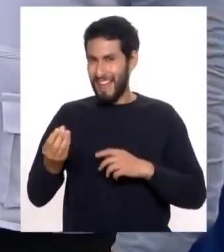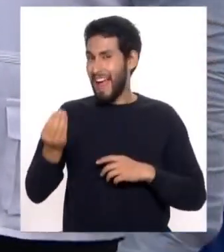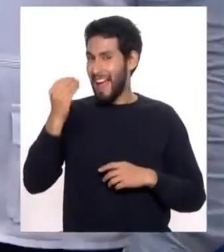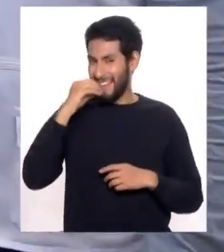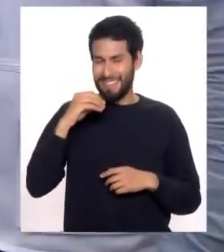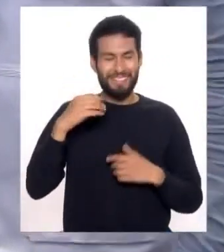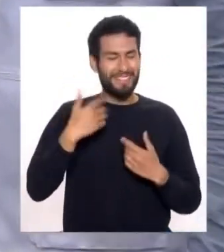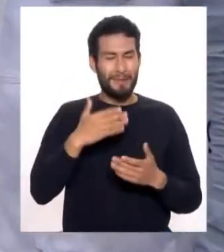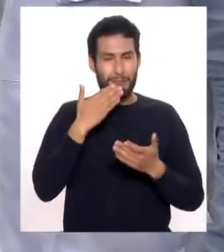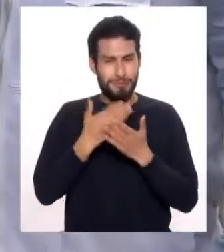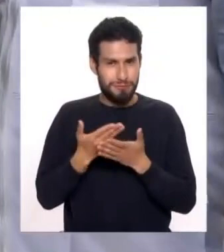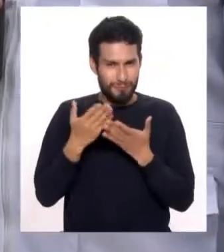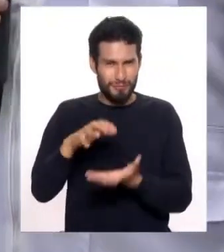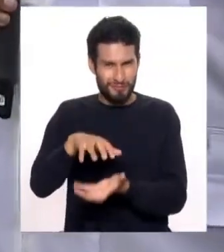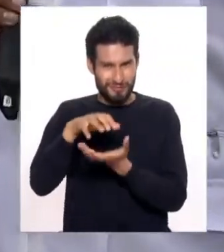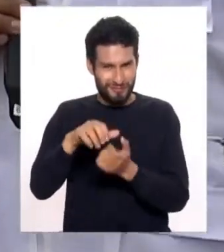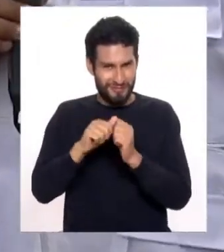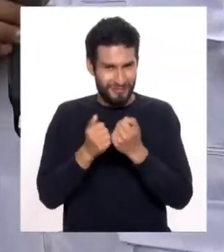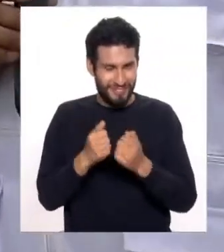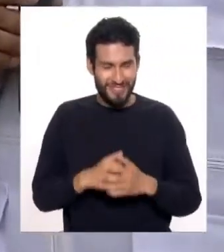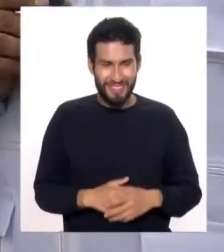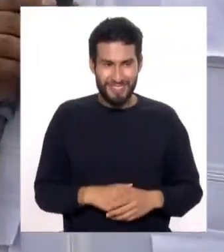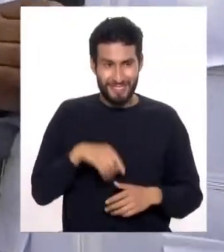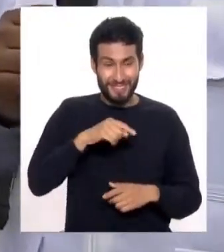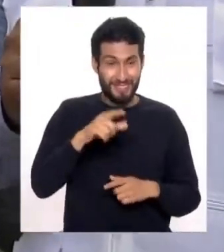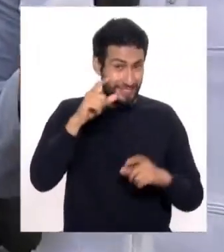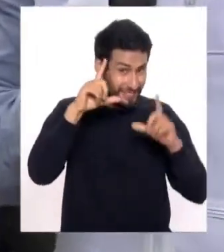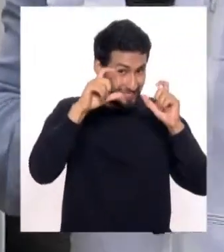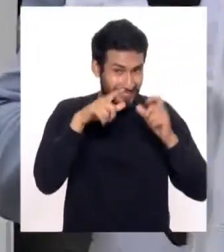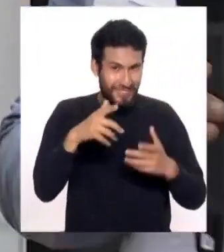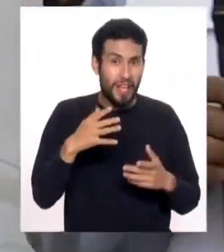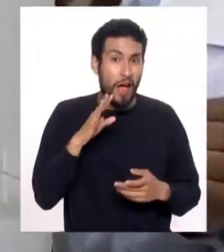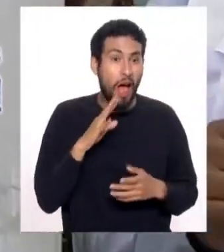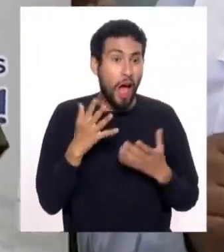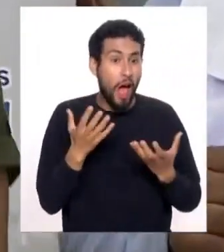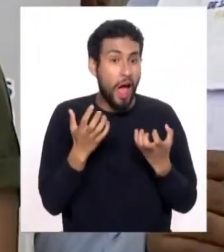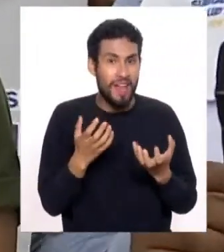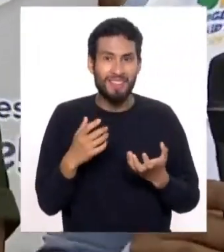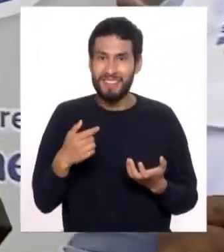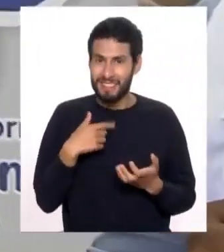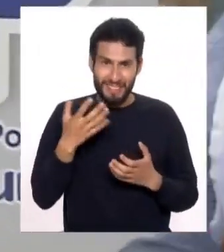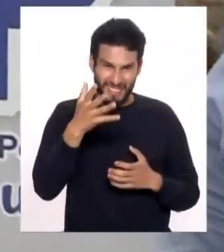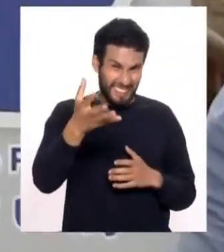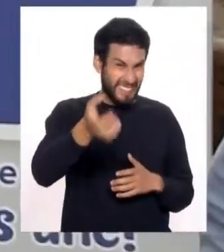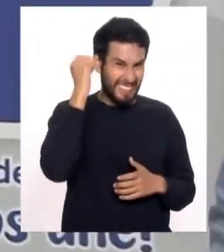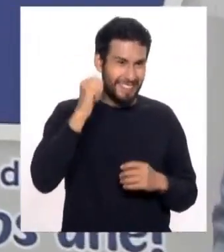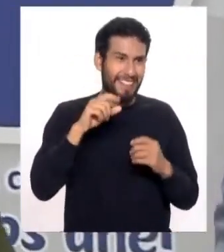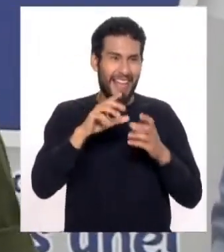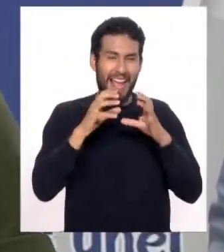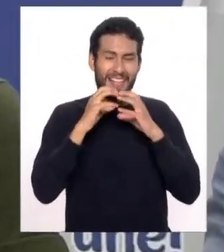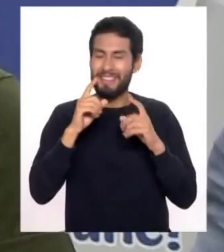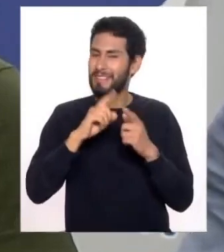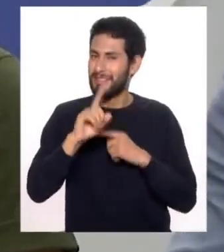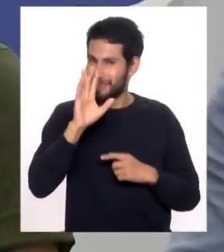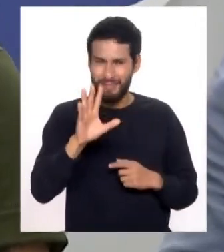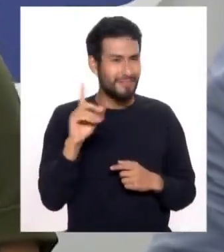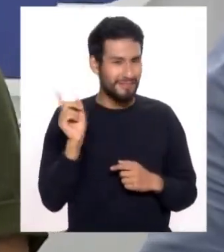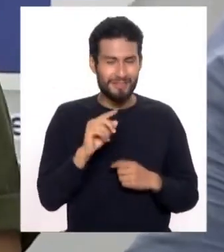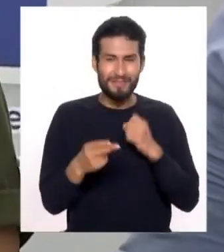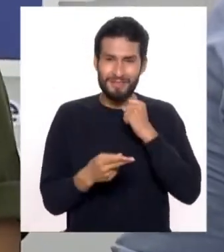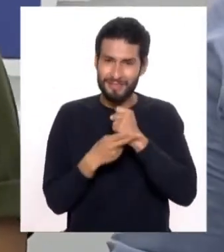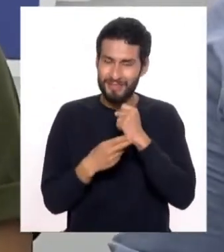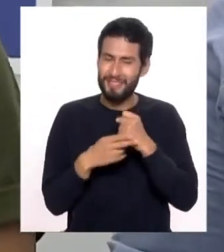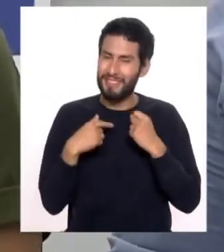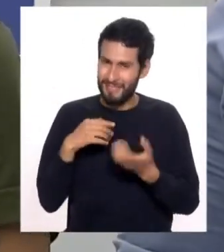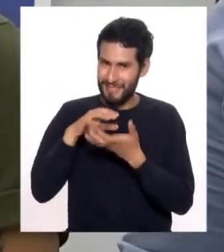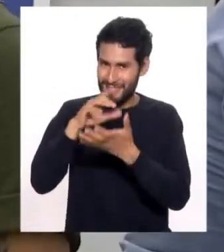porción generosa de pancito. Acá los camarógrafos están que se pelean porque ya me quieren arrebatar este sanguchito, pero no. Se los voy a guardar y se